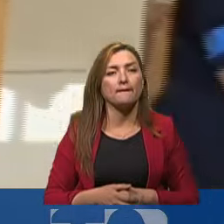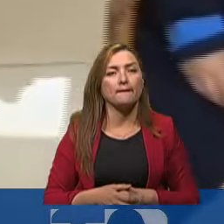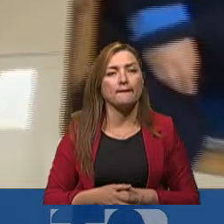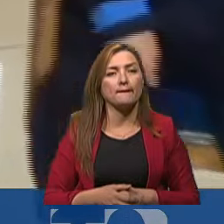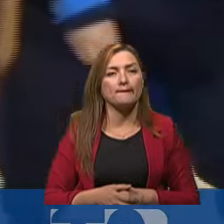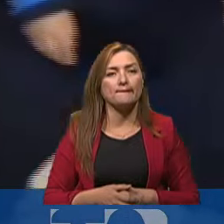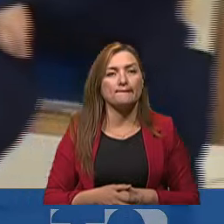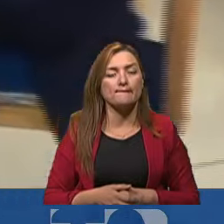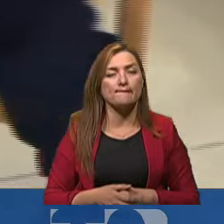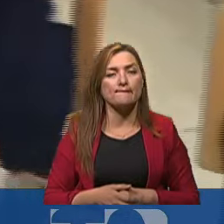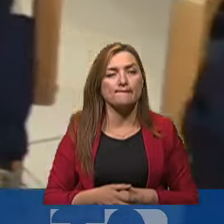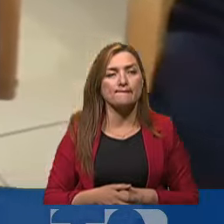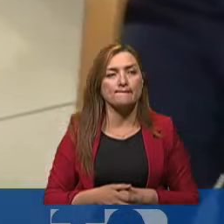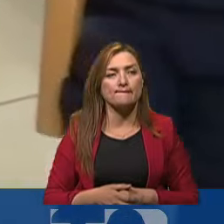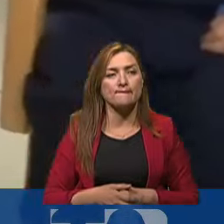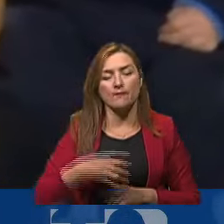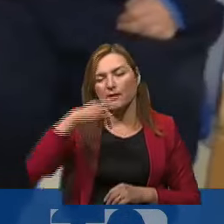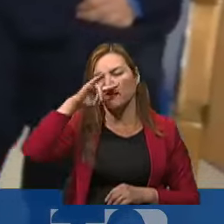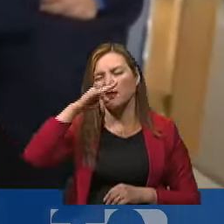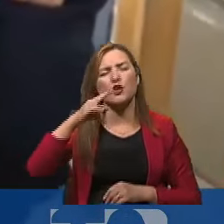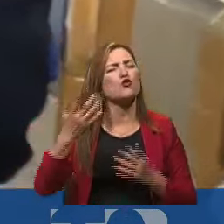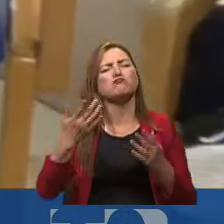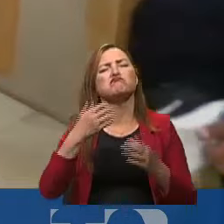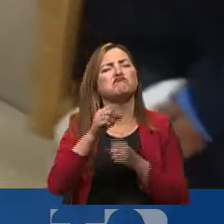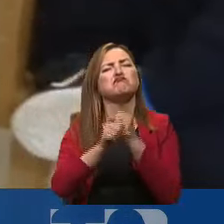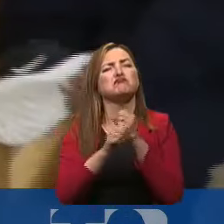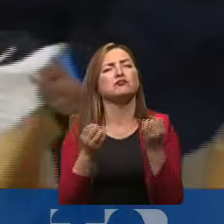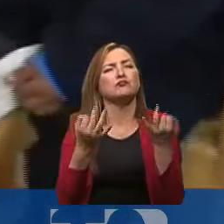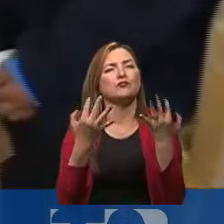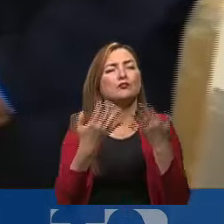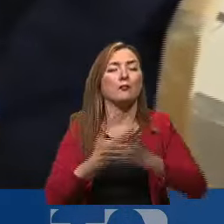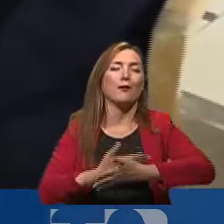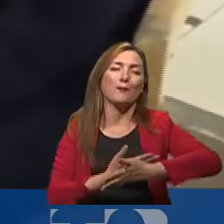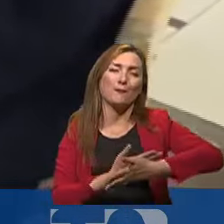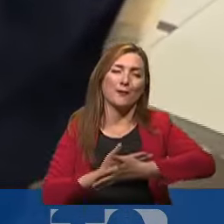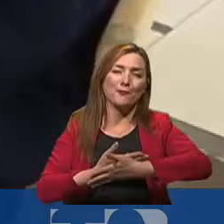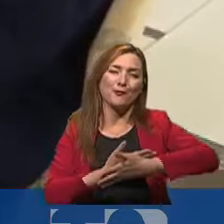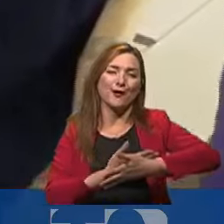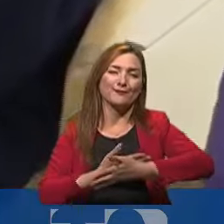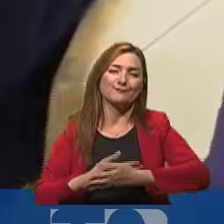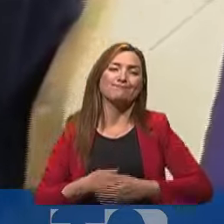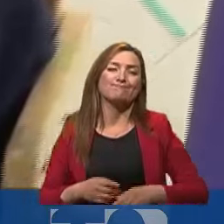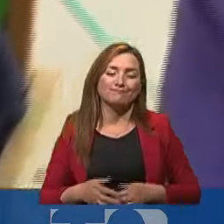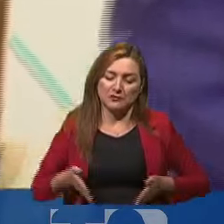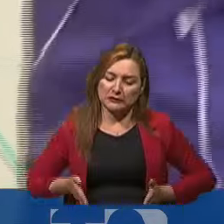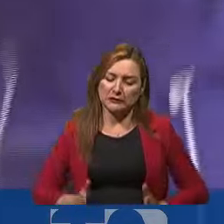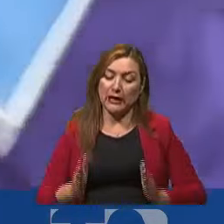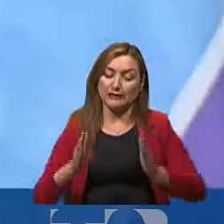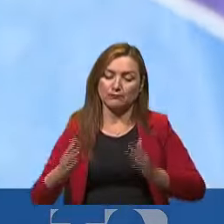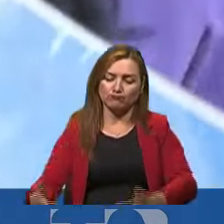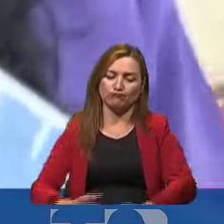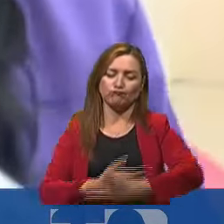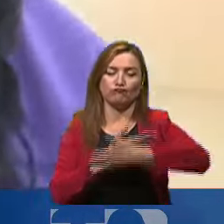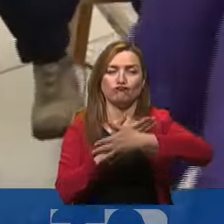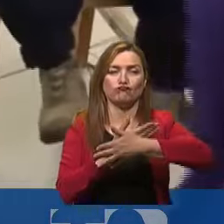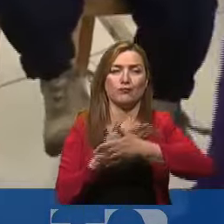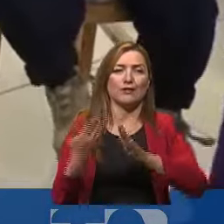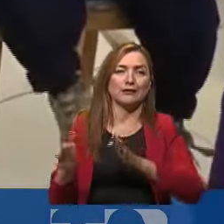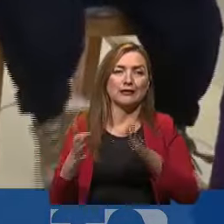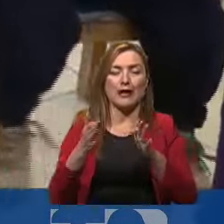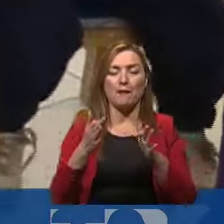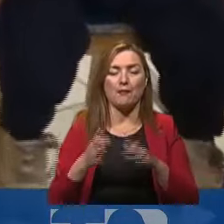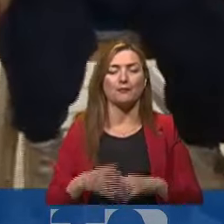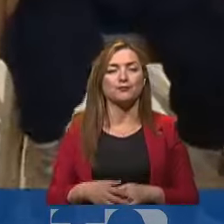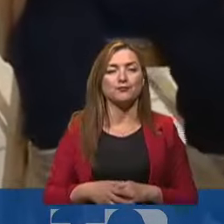les invitamos. Sí. ¿A niños desde qué año acoge la fundación? Desde bebés. Incluso han venido acá recién nacidos. Y bueno,